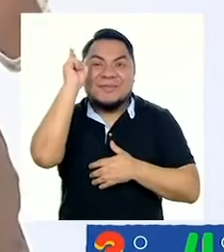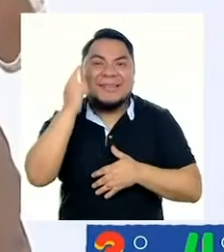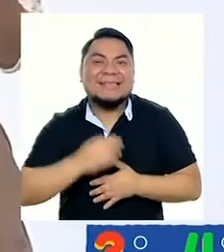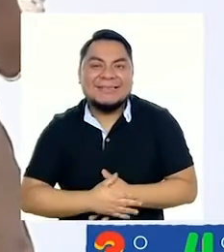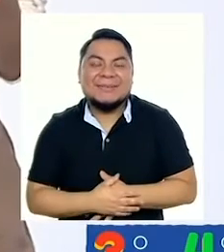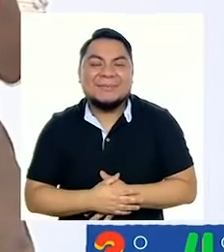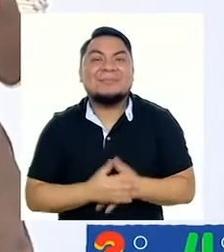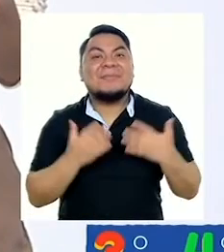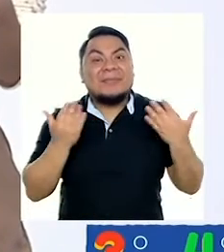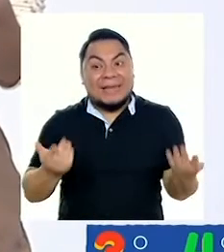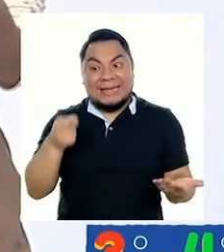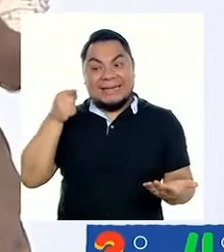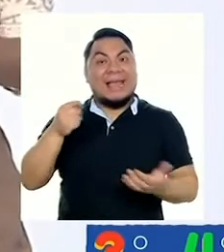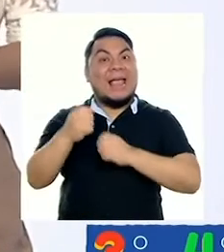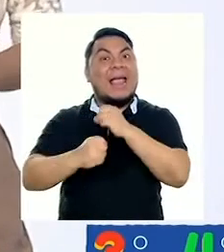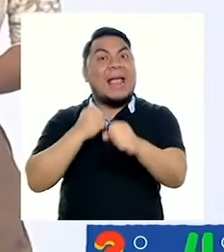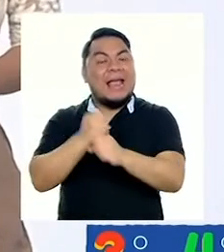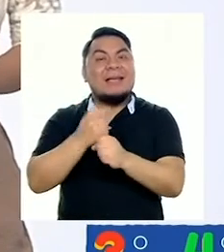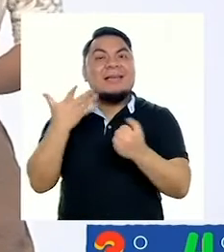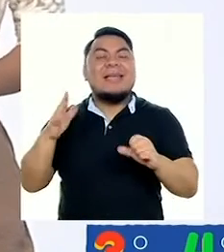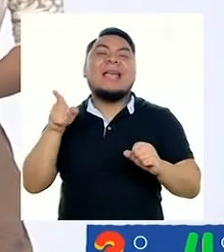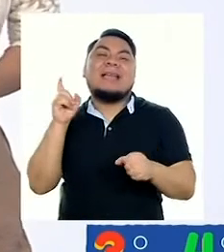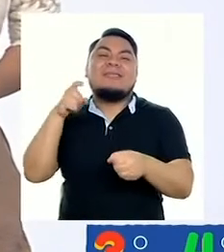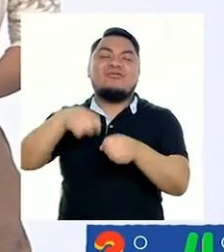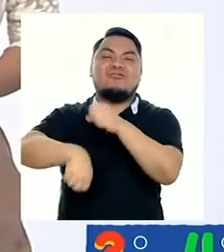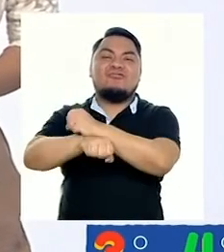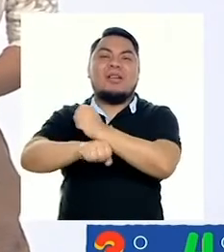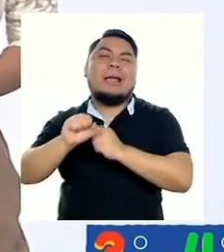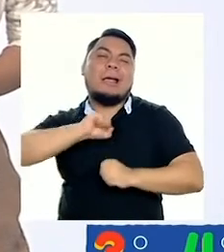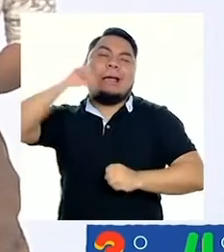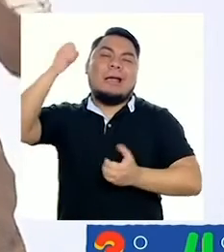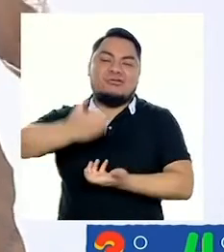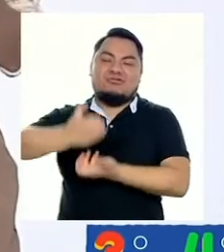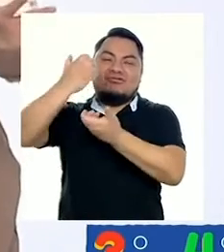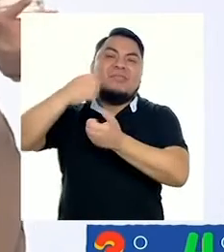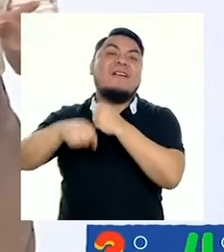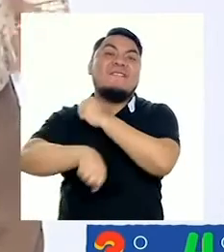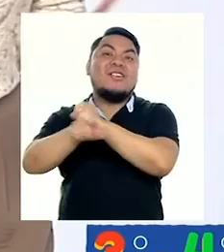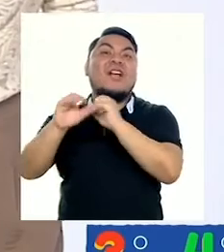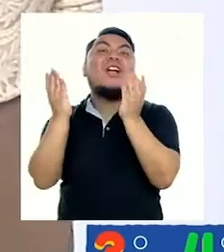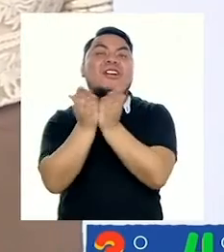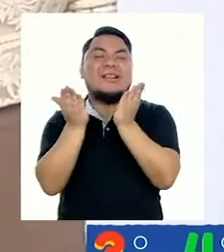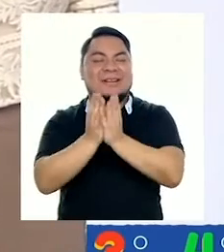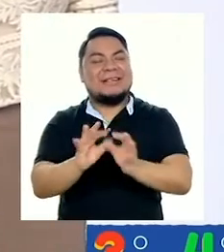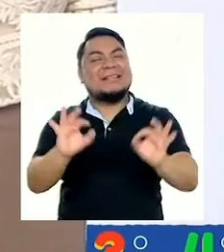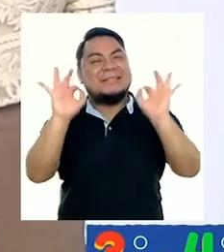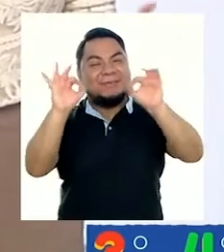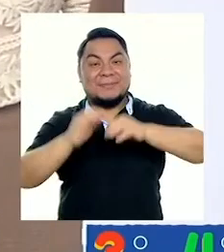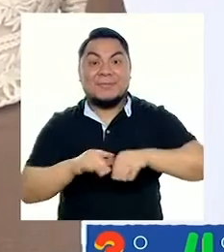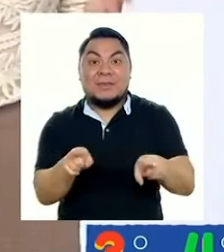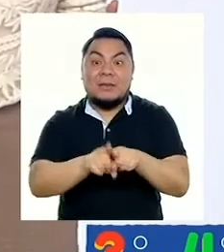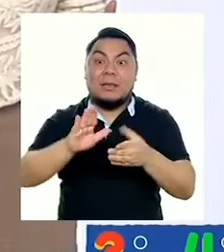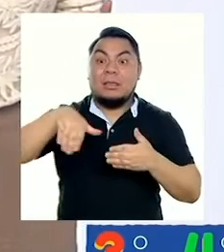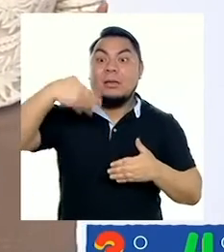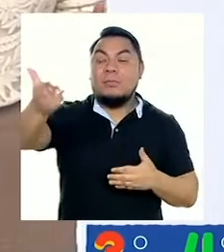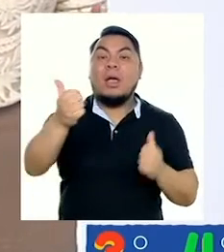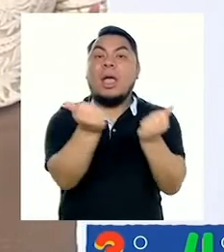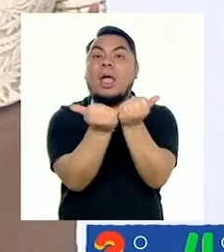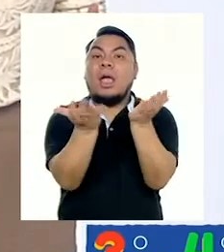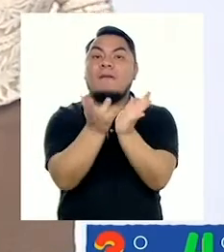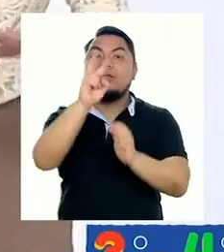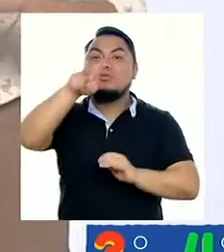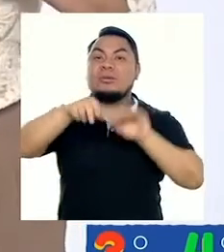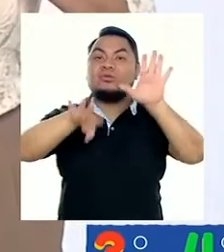profesores. Fue en ese año cuando ganó una copa de fútbol en el colegio. ¡Genial! Y luego, en abril del